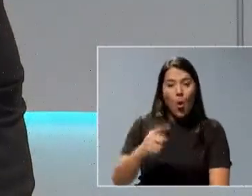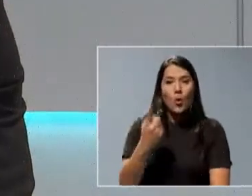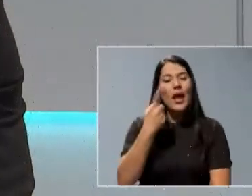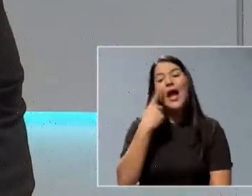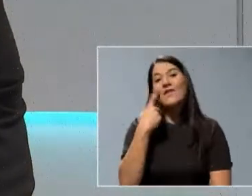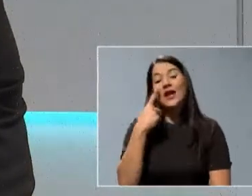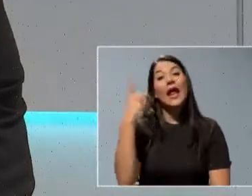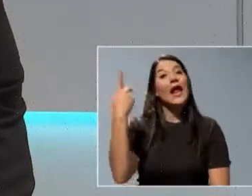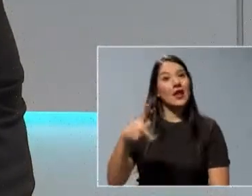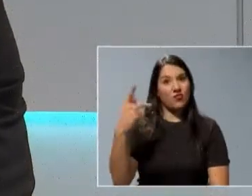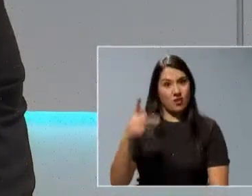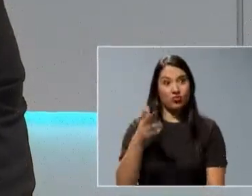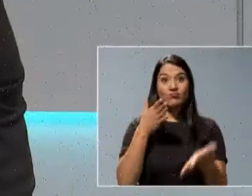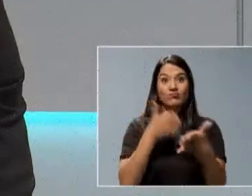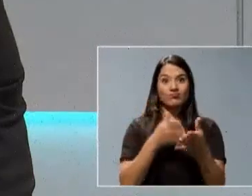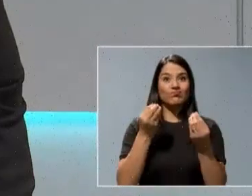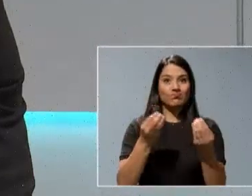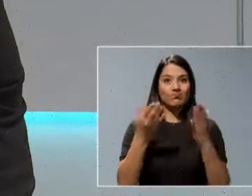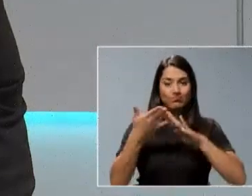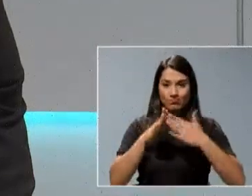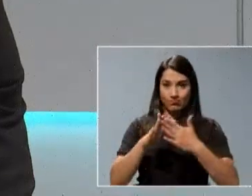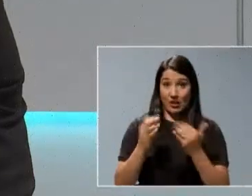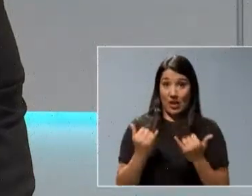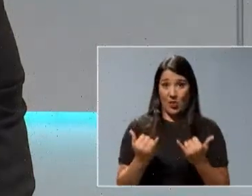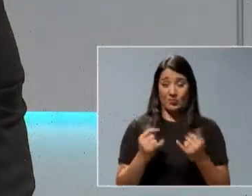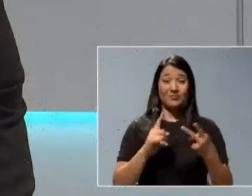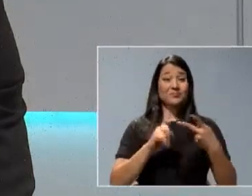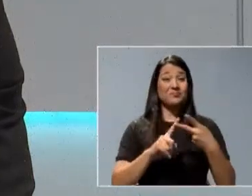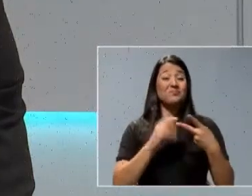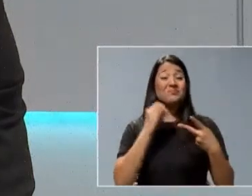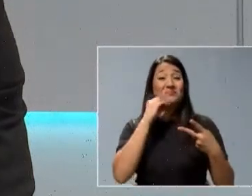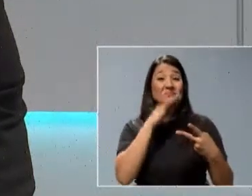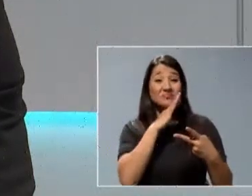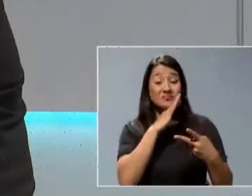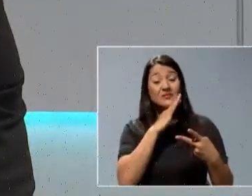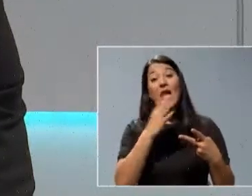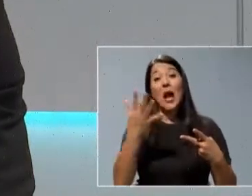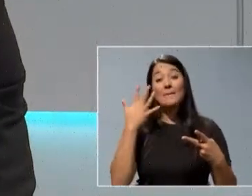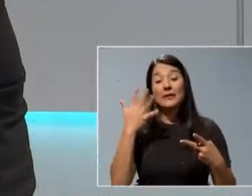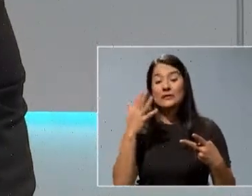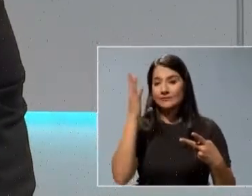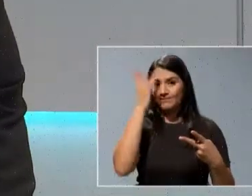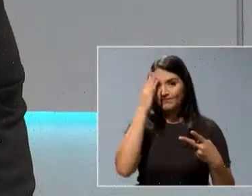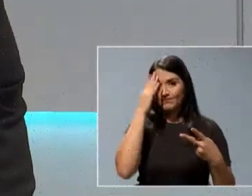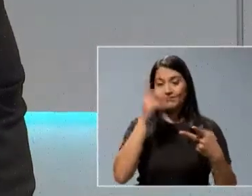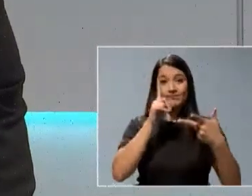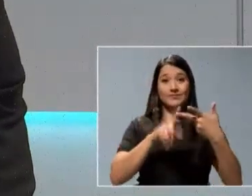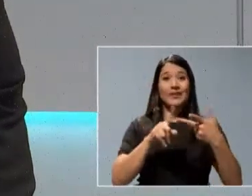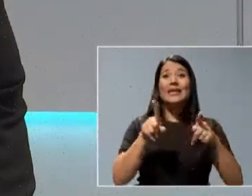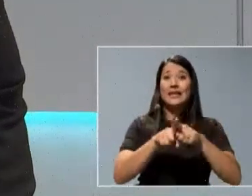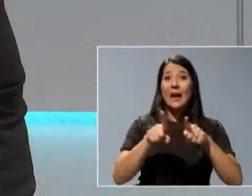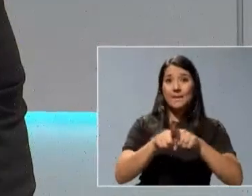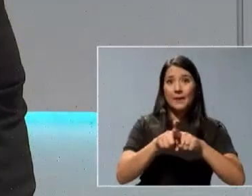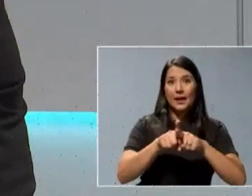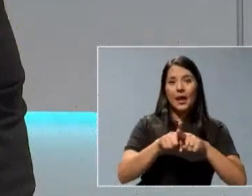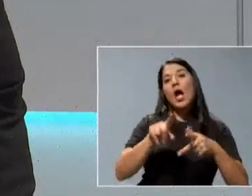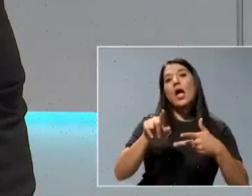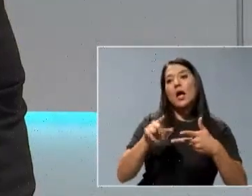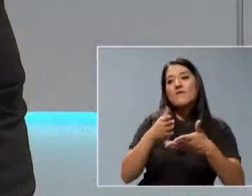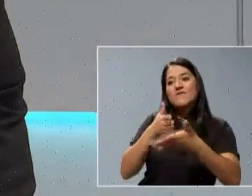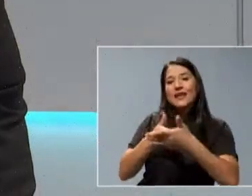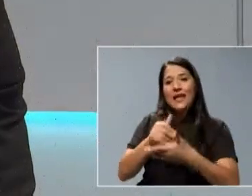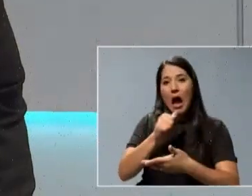acecha a decenas de comunidades, la preocupante contaminación al ambiente y a los acueductos de la AIA y las millonarias pérdidas económicas que